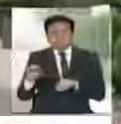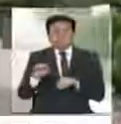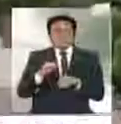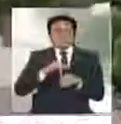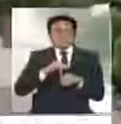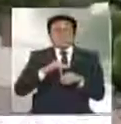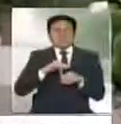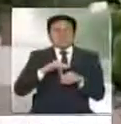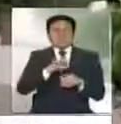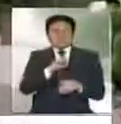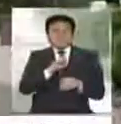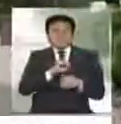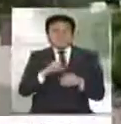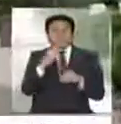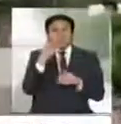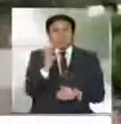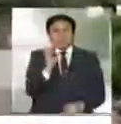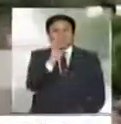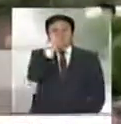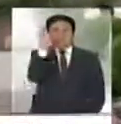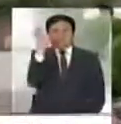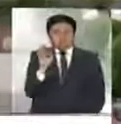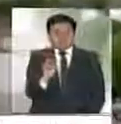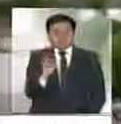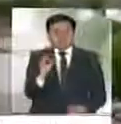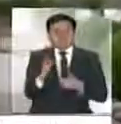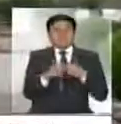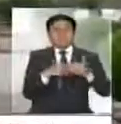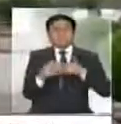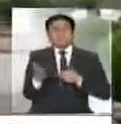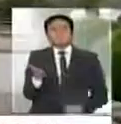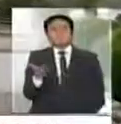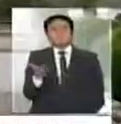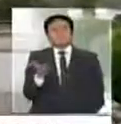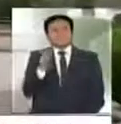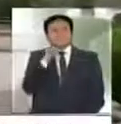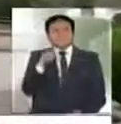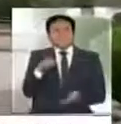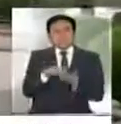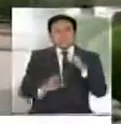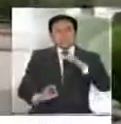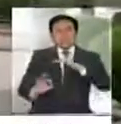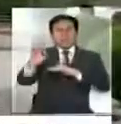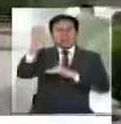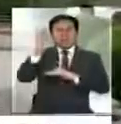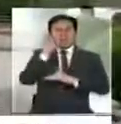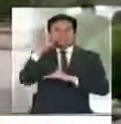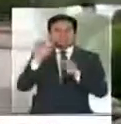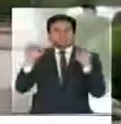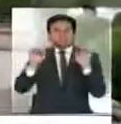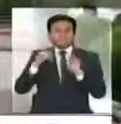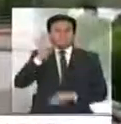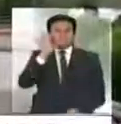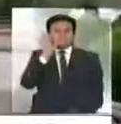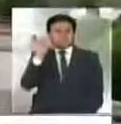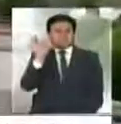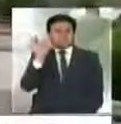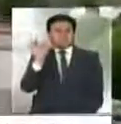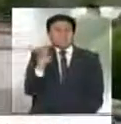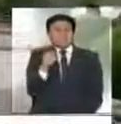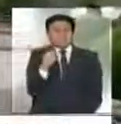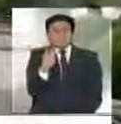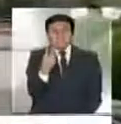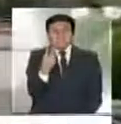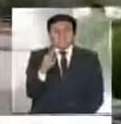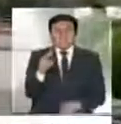automóvil en Santiago, 40% proviene del sector oriente, del sector más acomodado. Y en los tres